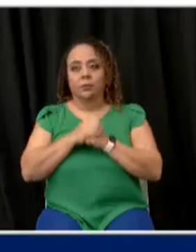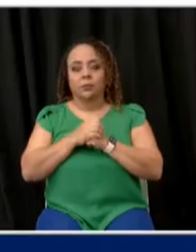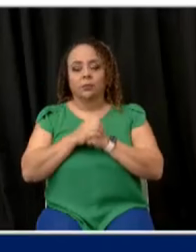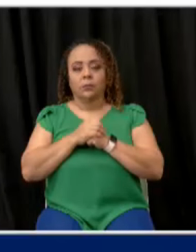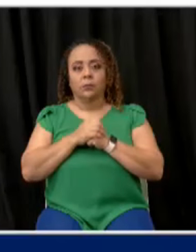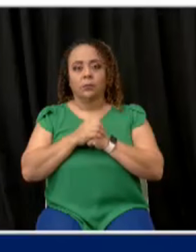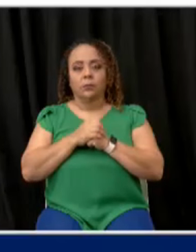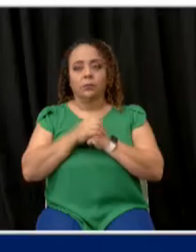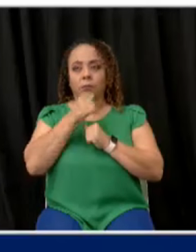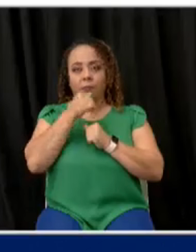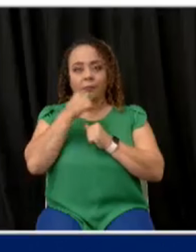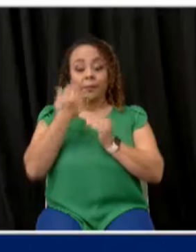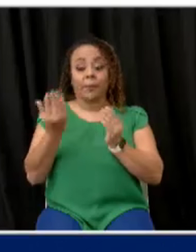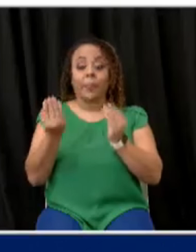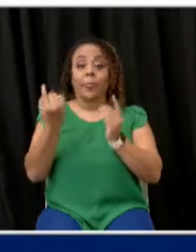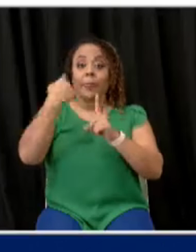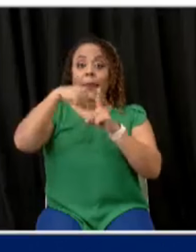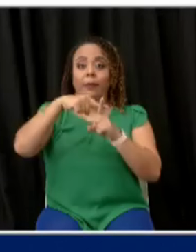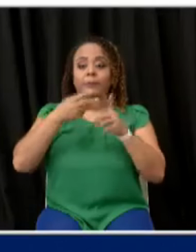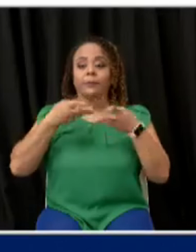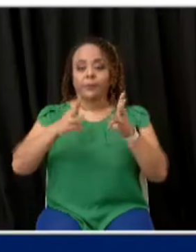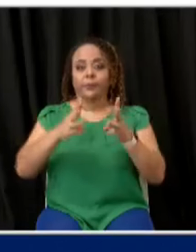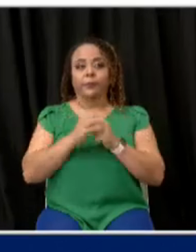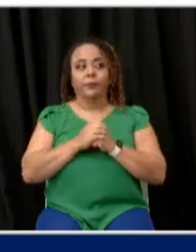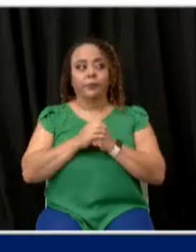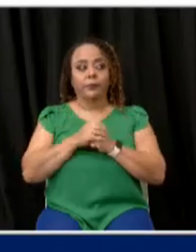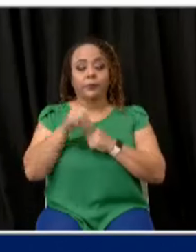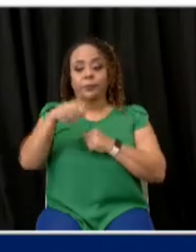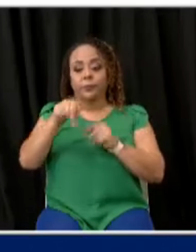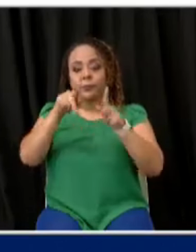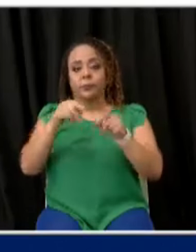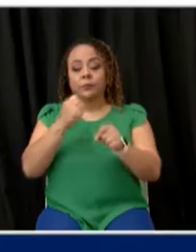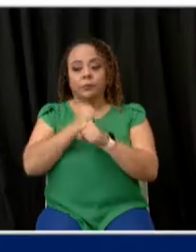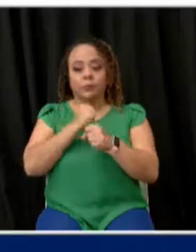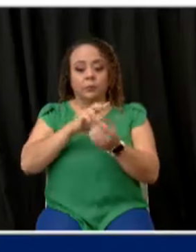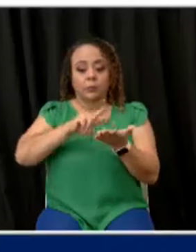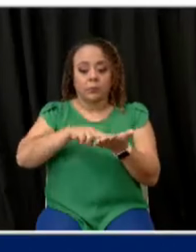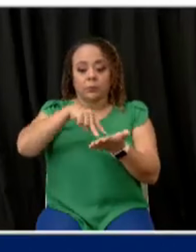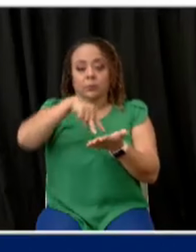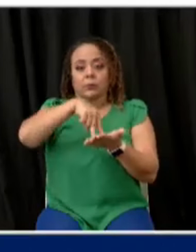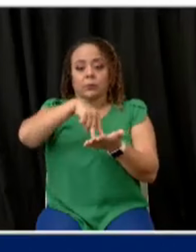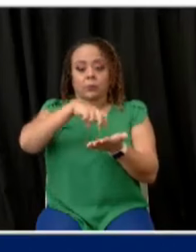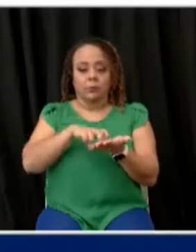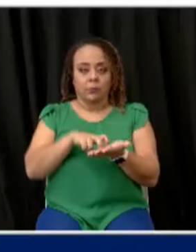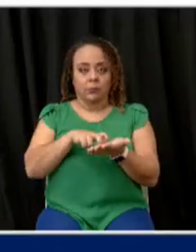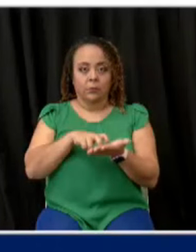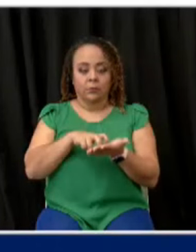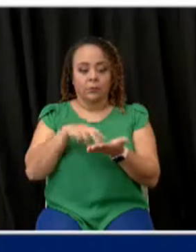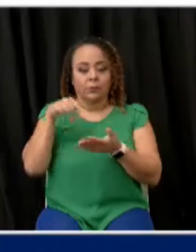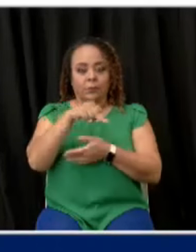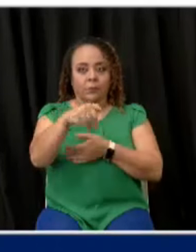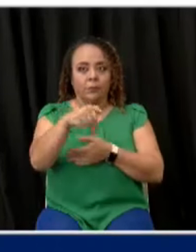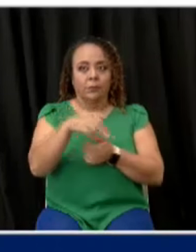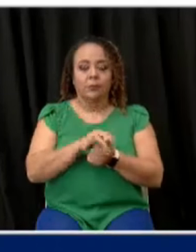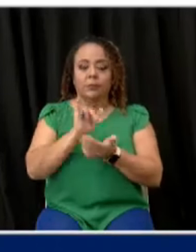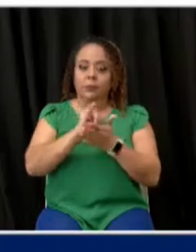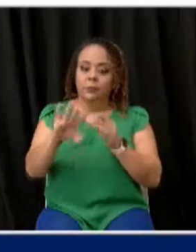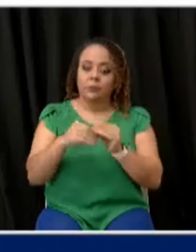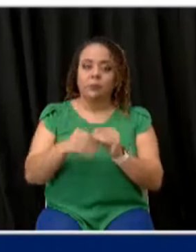reposo, más el metabolismo de la postura, si esa persona trabaja acostada, sentado, parado o caminando. Okay. Eso le